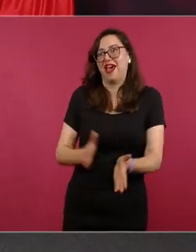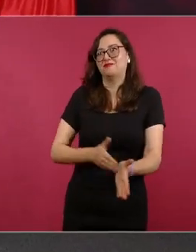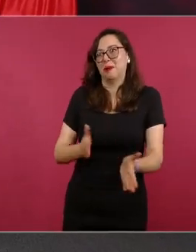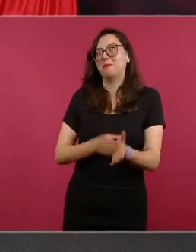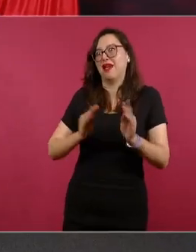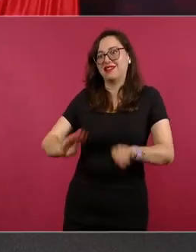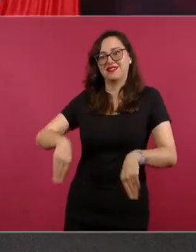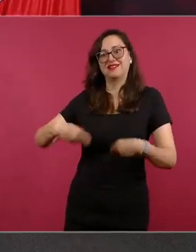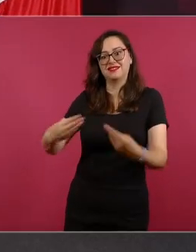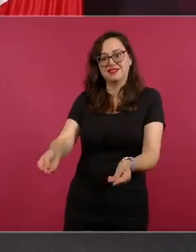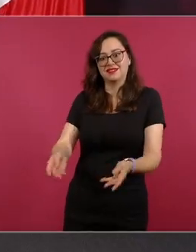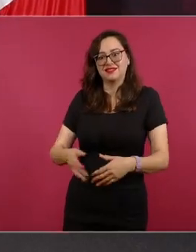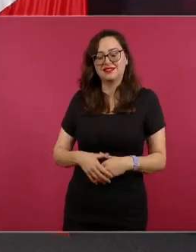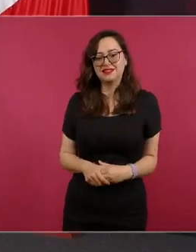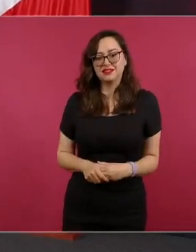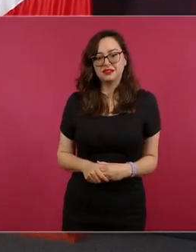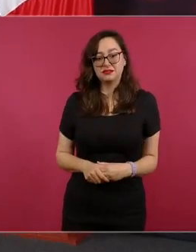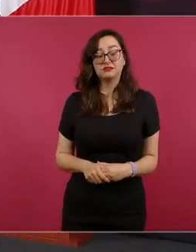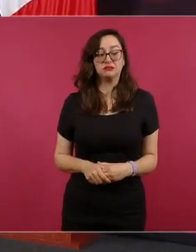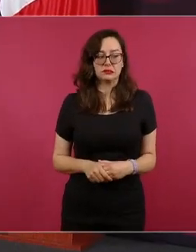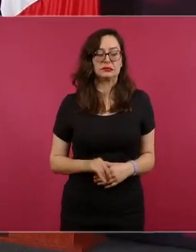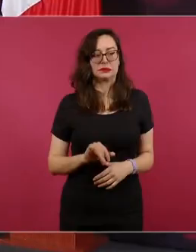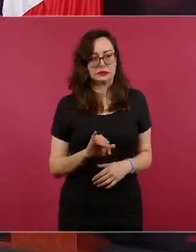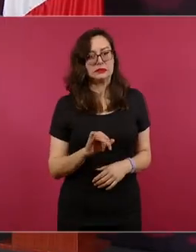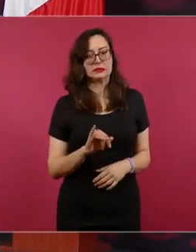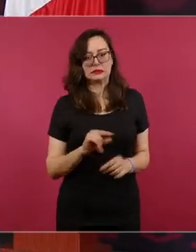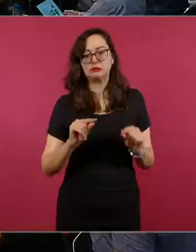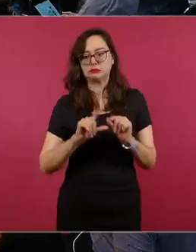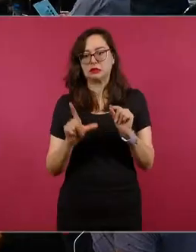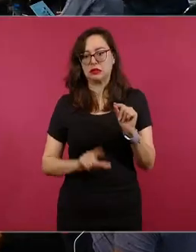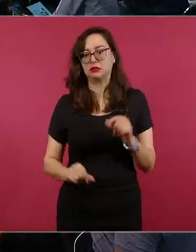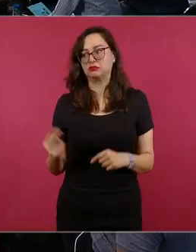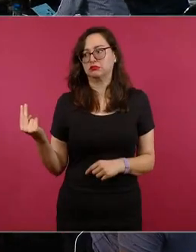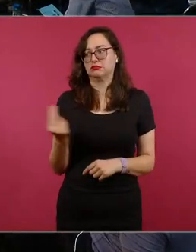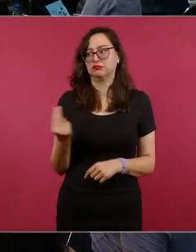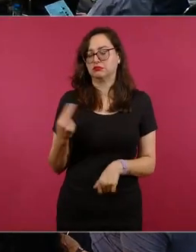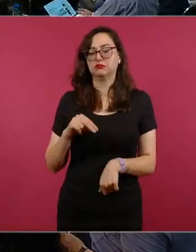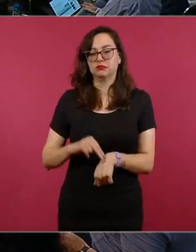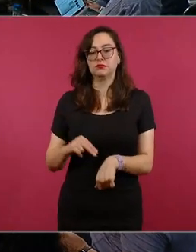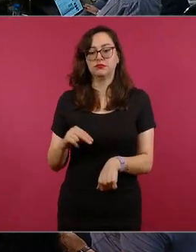Sí, necesitamos médicos. Muy bien, gracias, presidente.